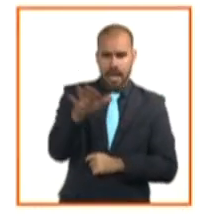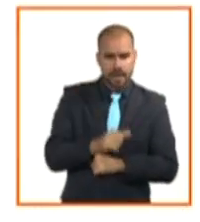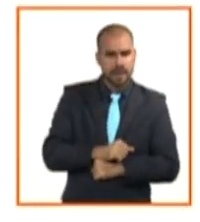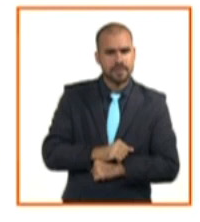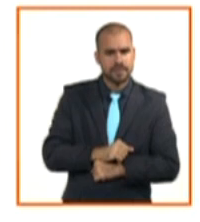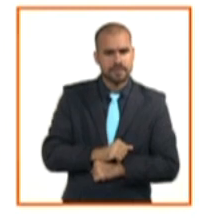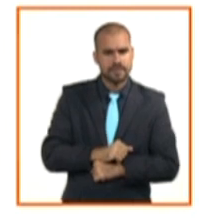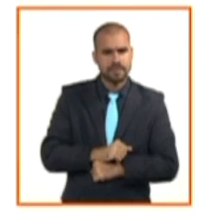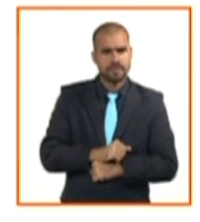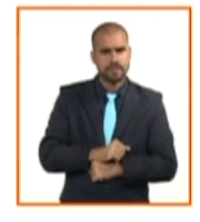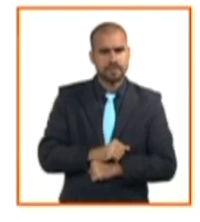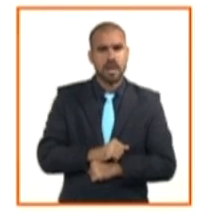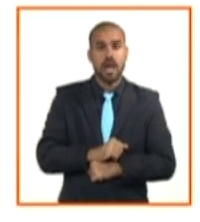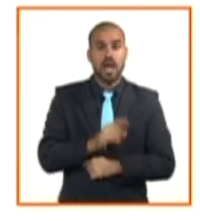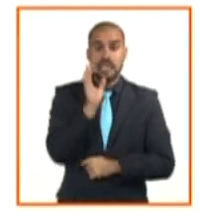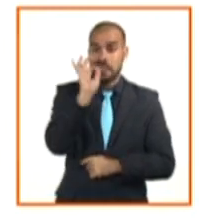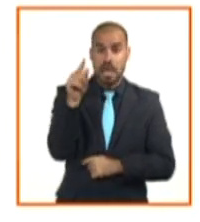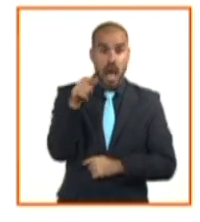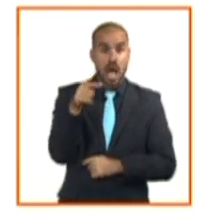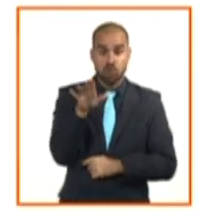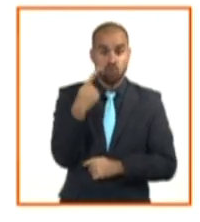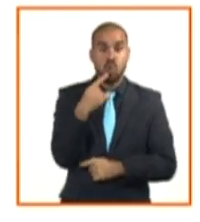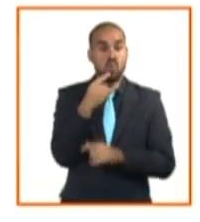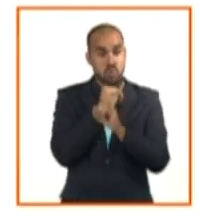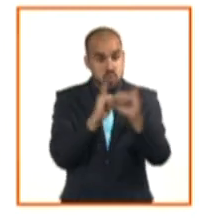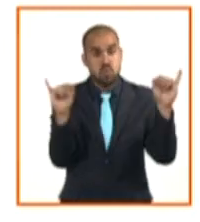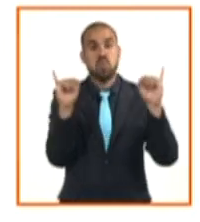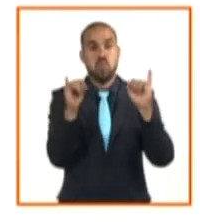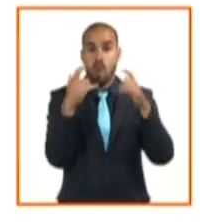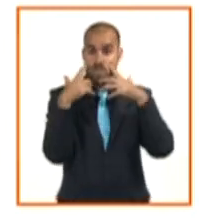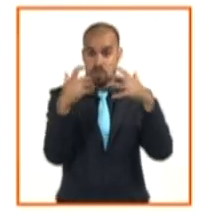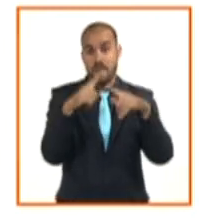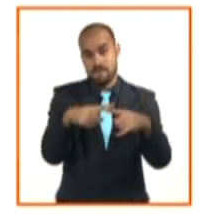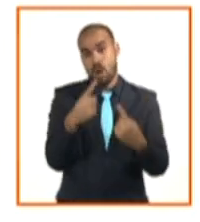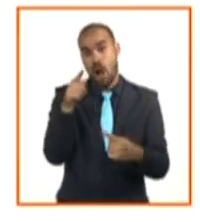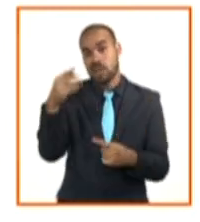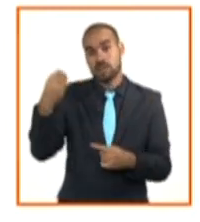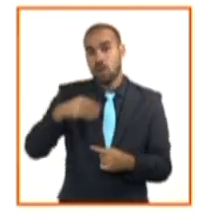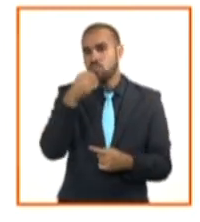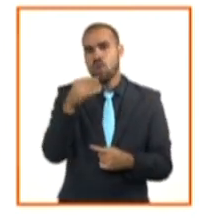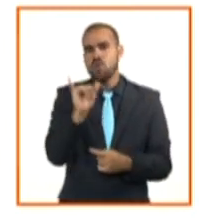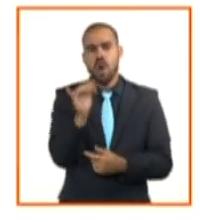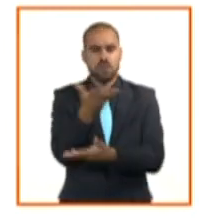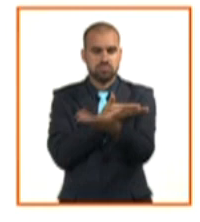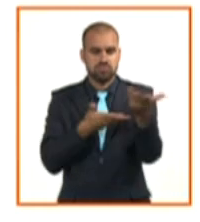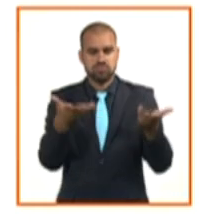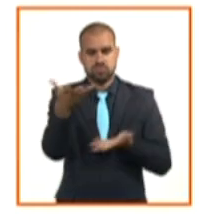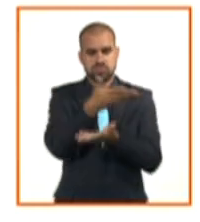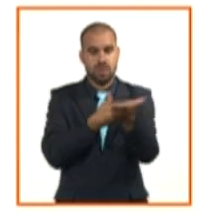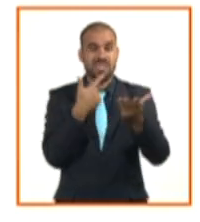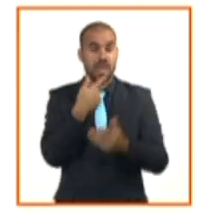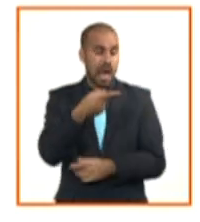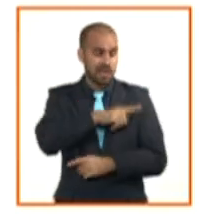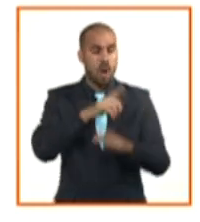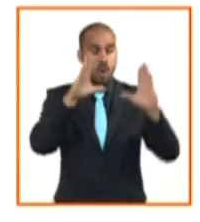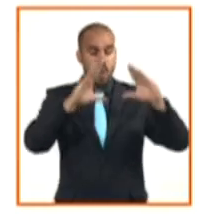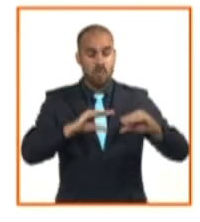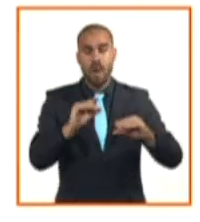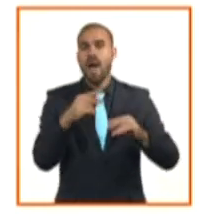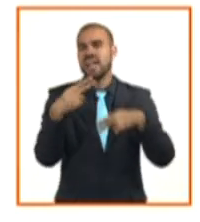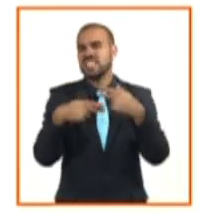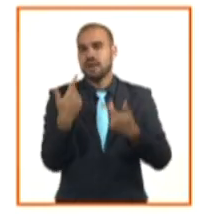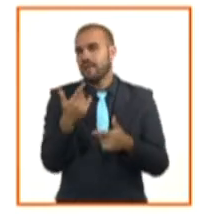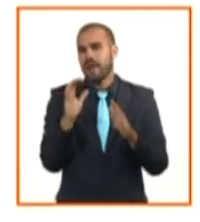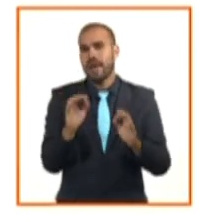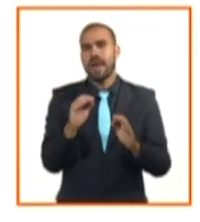hemos hecho comentarios en terrenos valiosos porque nos permite tener graves también intercambiarán o sea un audio chat no yo hicimos un videochat por ahí